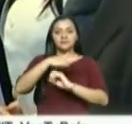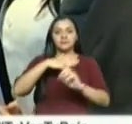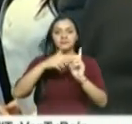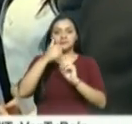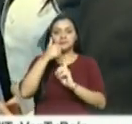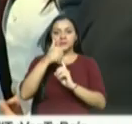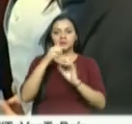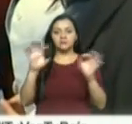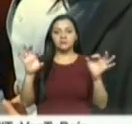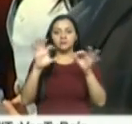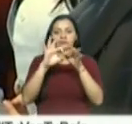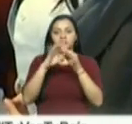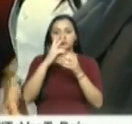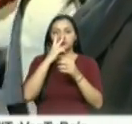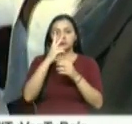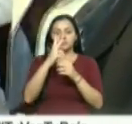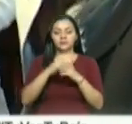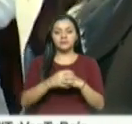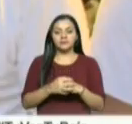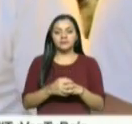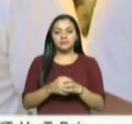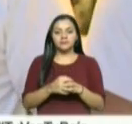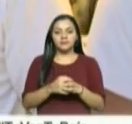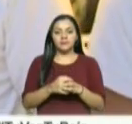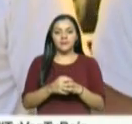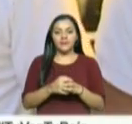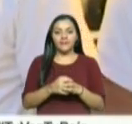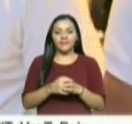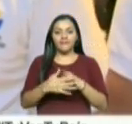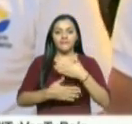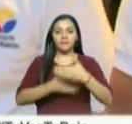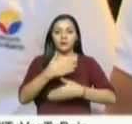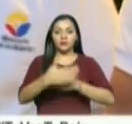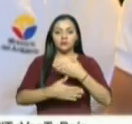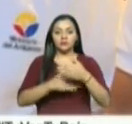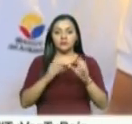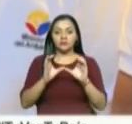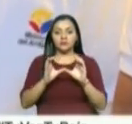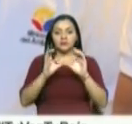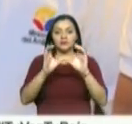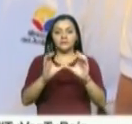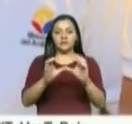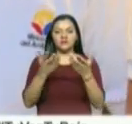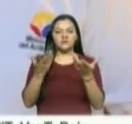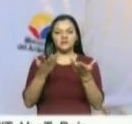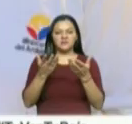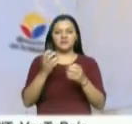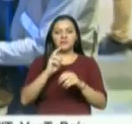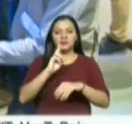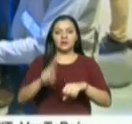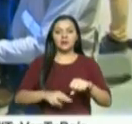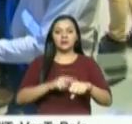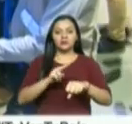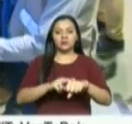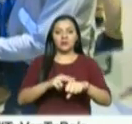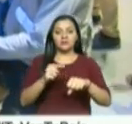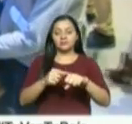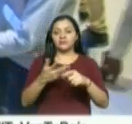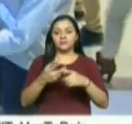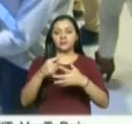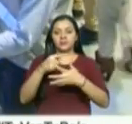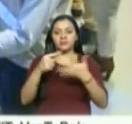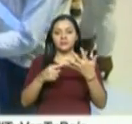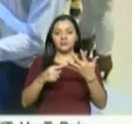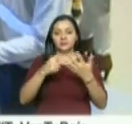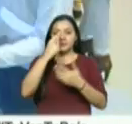que emprenden dentro de las áreas protegidas del país. Este proceso de certificación se desarrolla a nivel nacional en varios